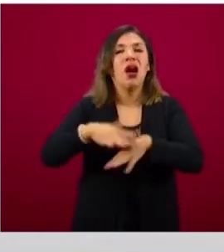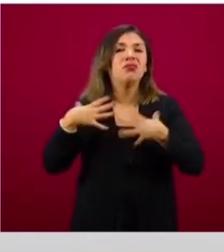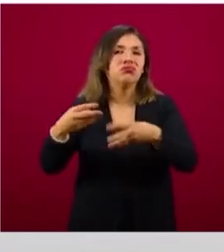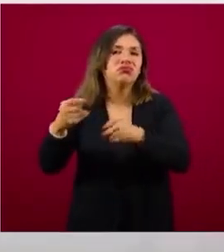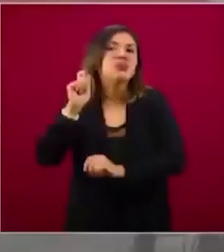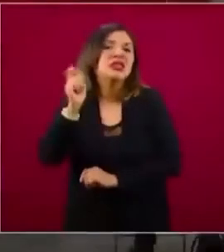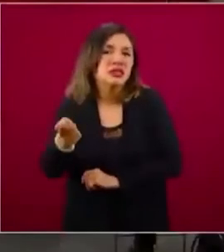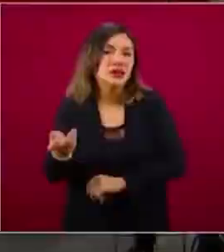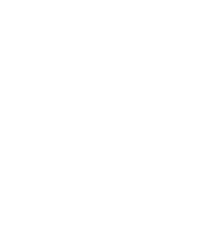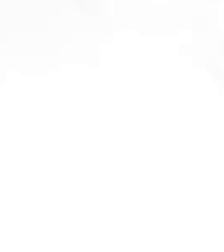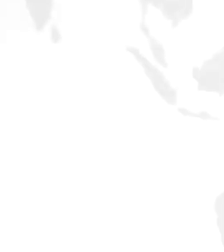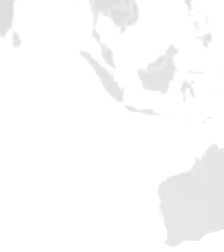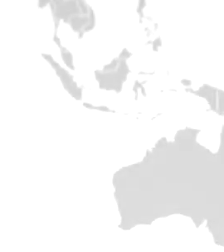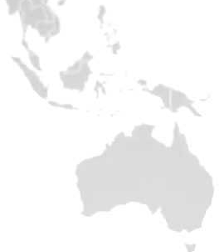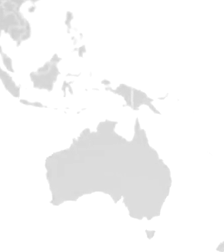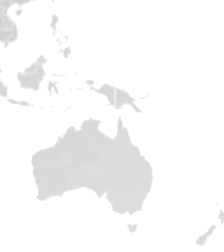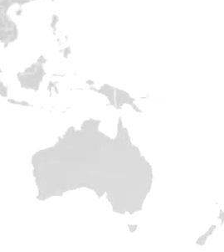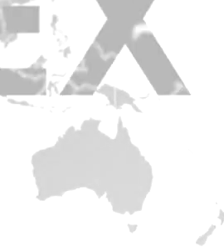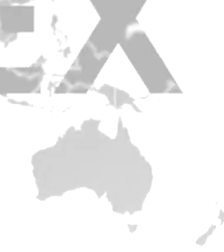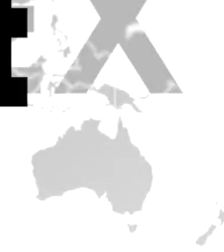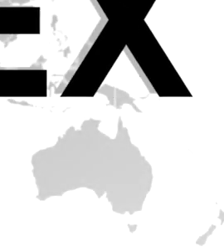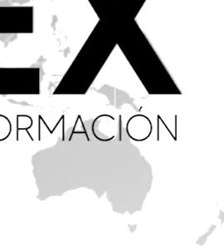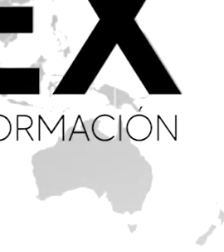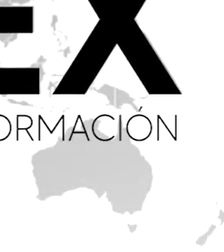está esta curva